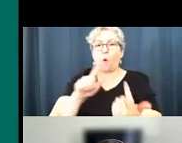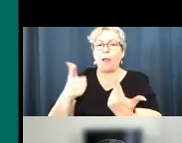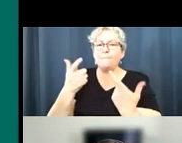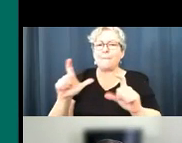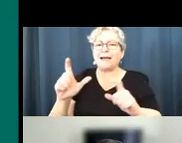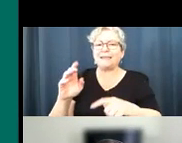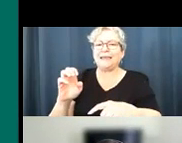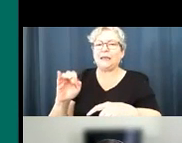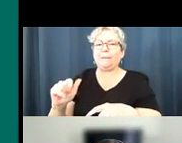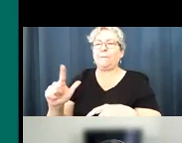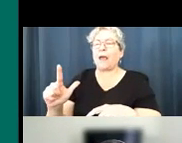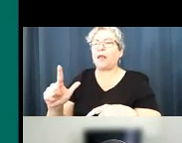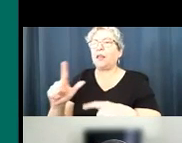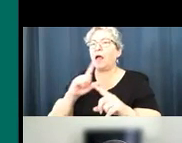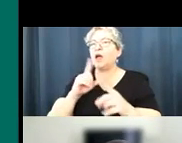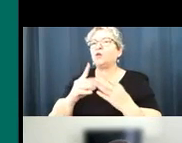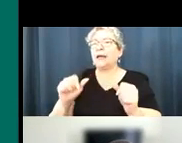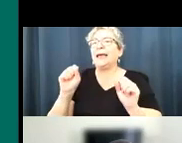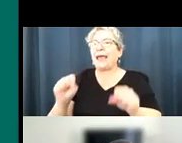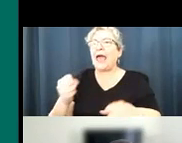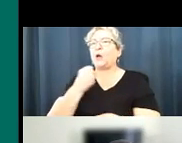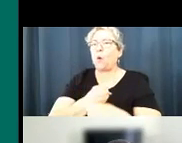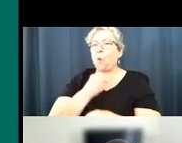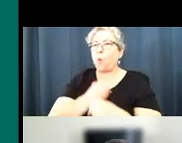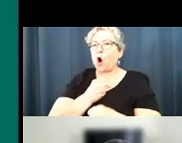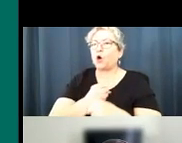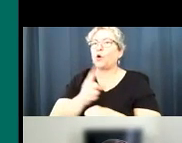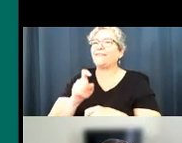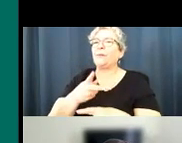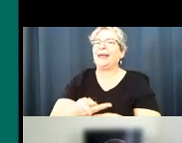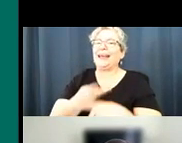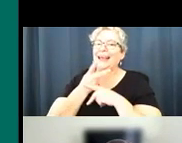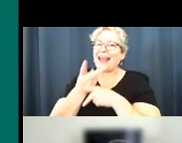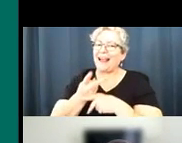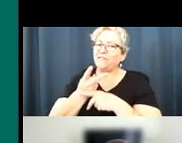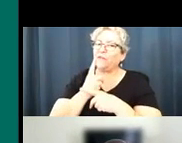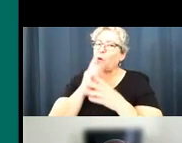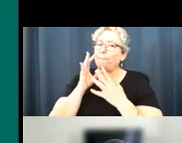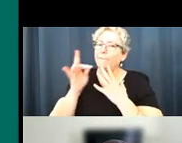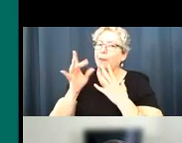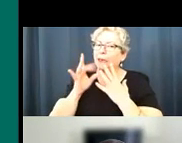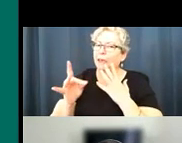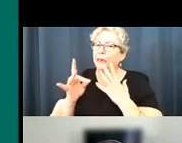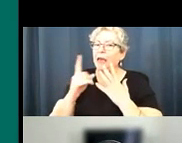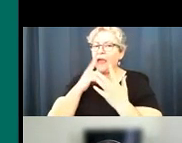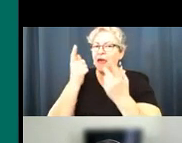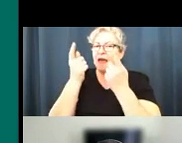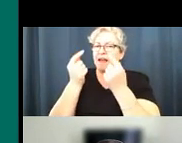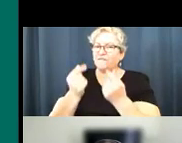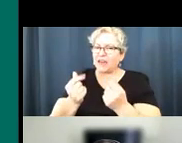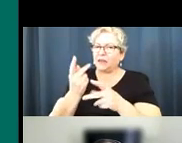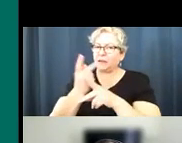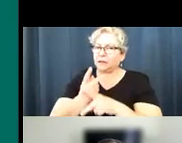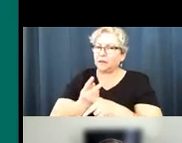todos las soluciones de mass email pueden funcionar, pero tienen que estar muy cuidadosos de cómo es cuando escogen